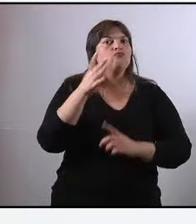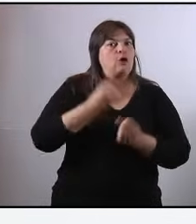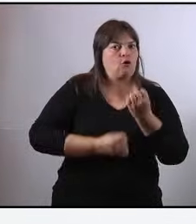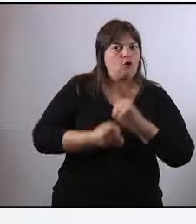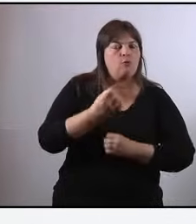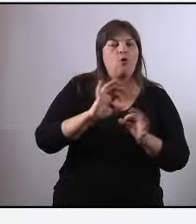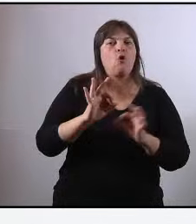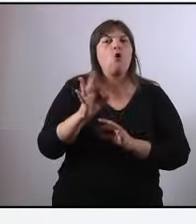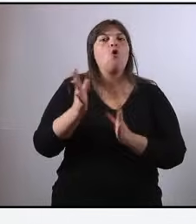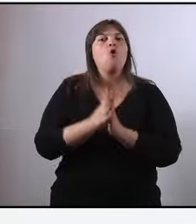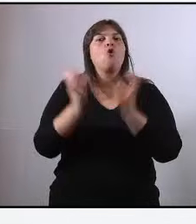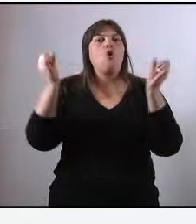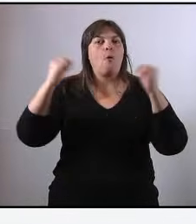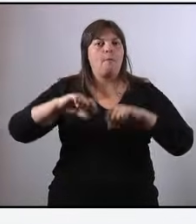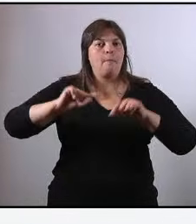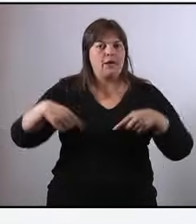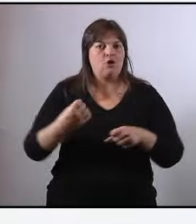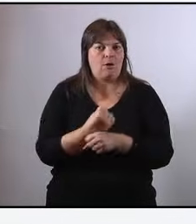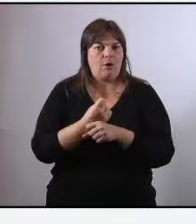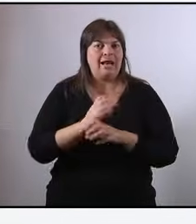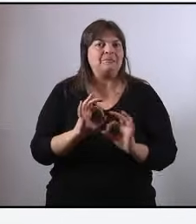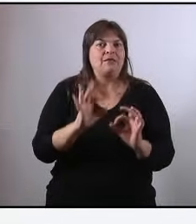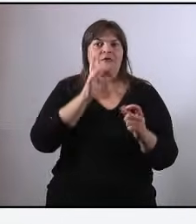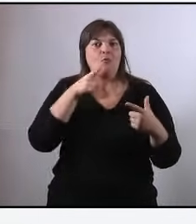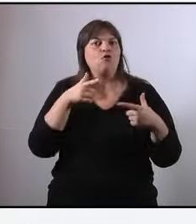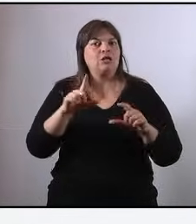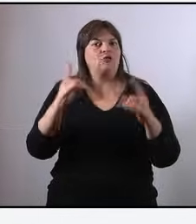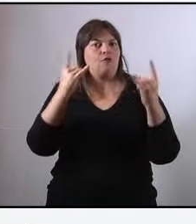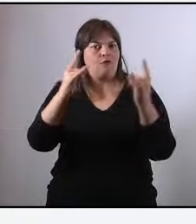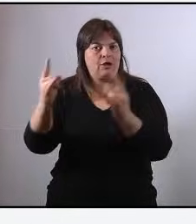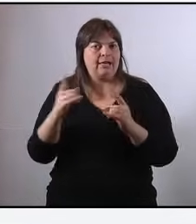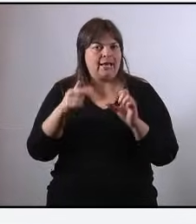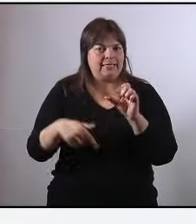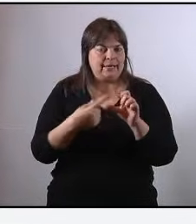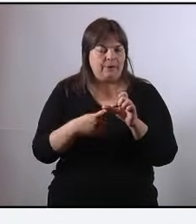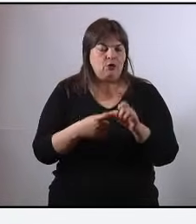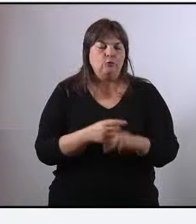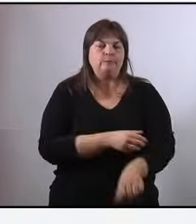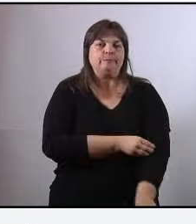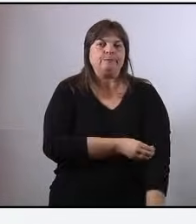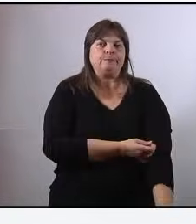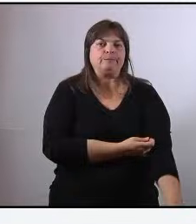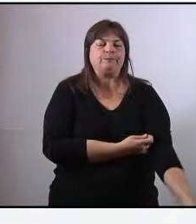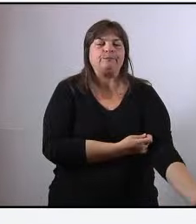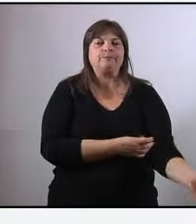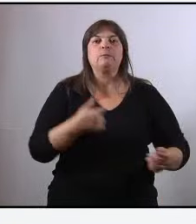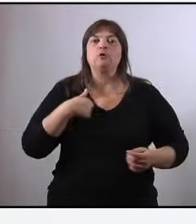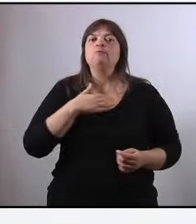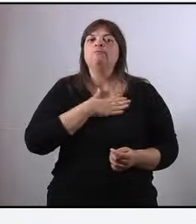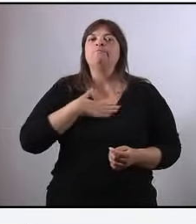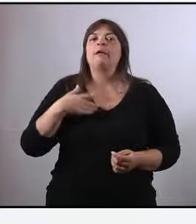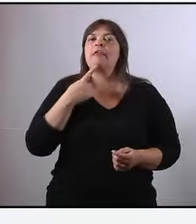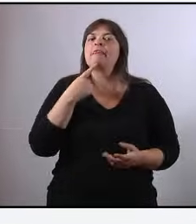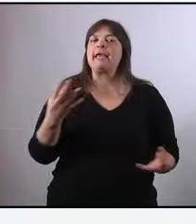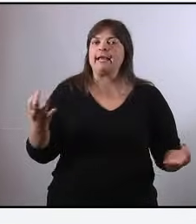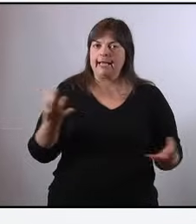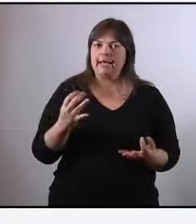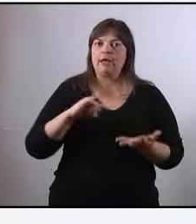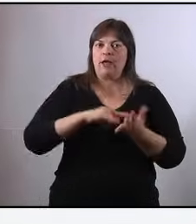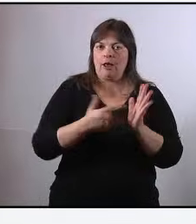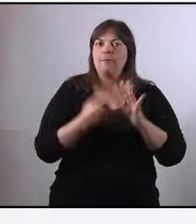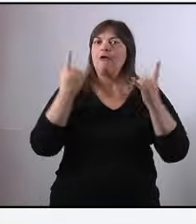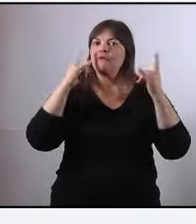convenio laboral específico para el sector forestal extremeño. Quiero señalar que el Plan